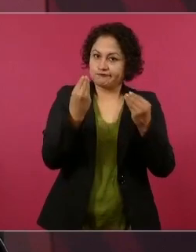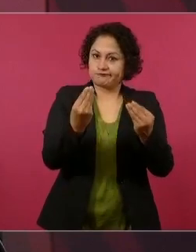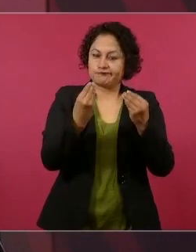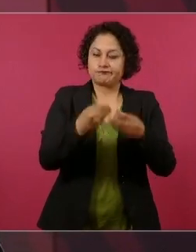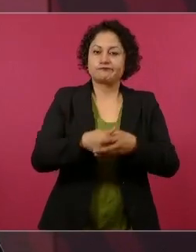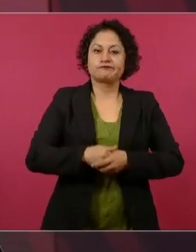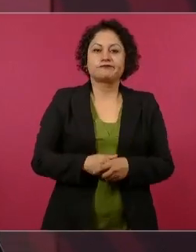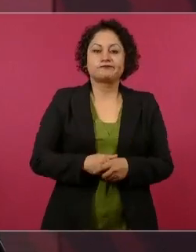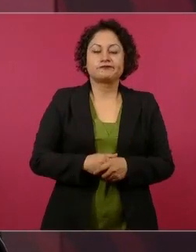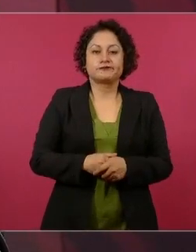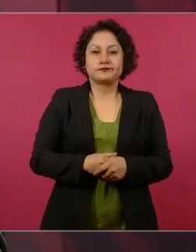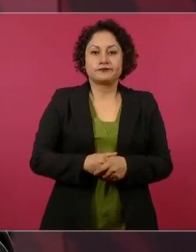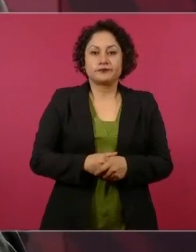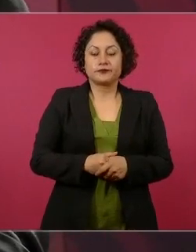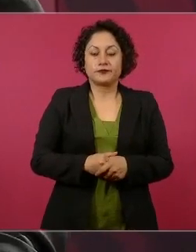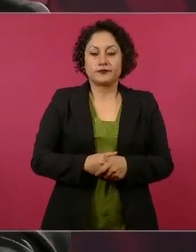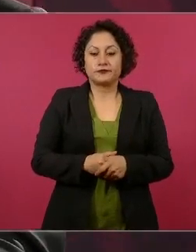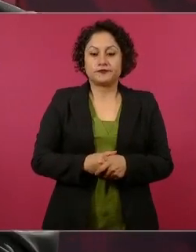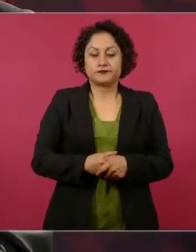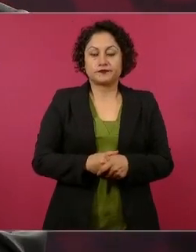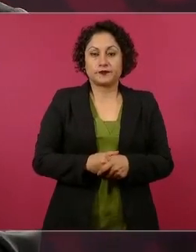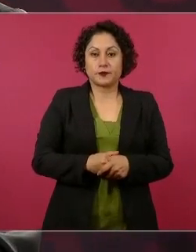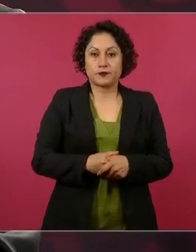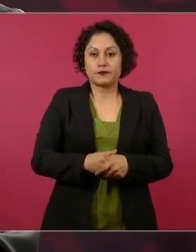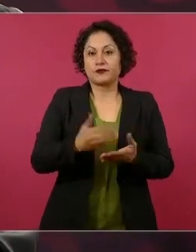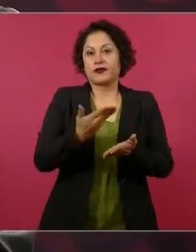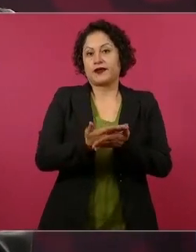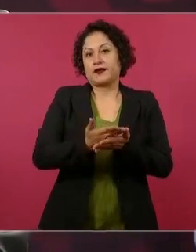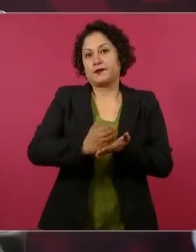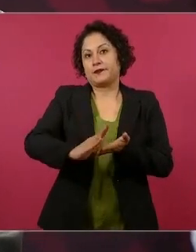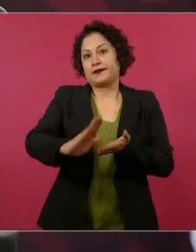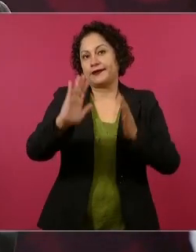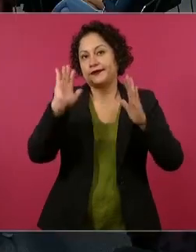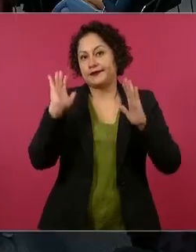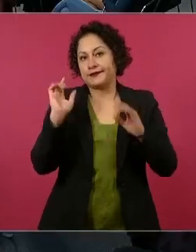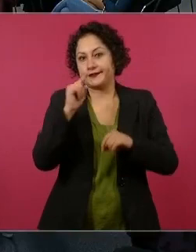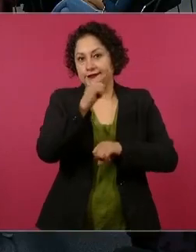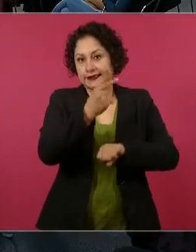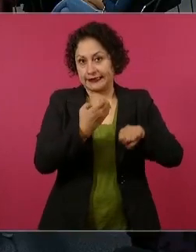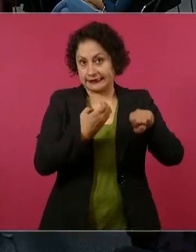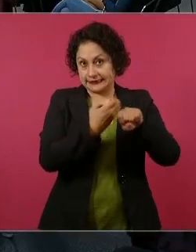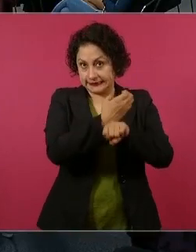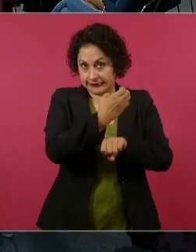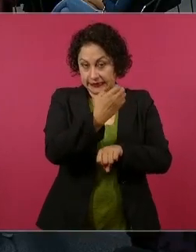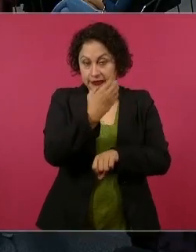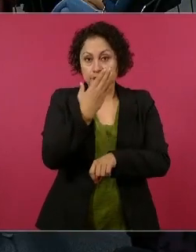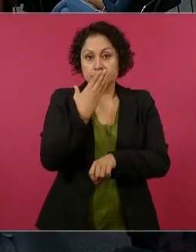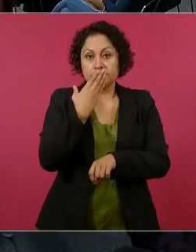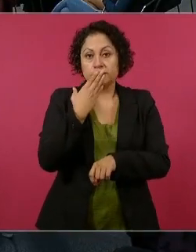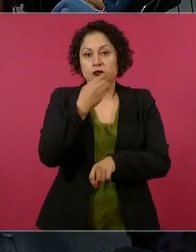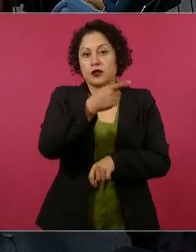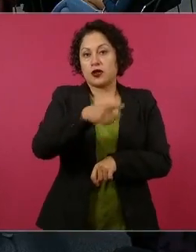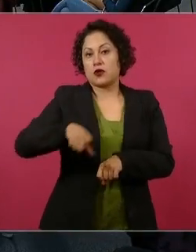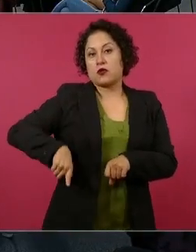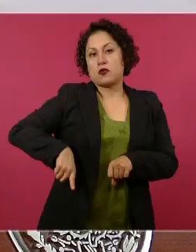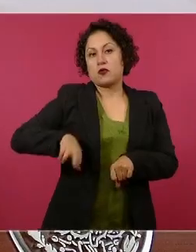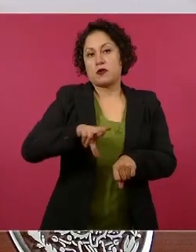electa. Tienen además ahí, por si fuese poco, un buen gobernador,